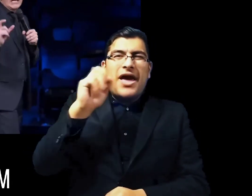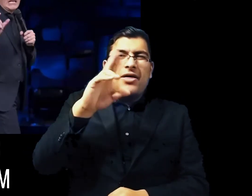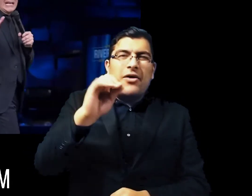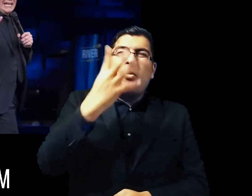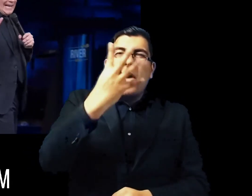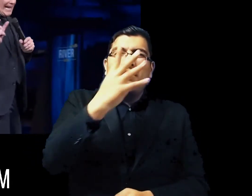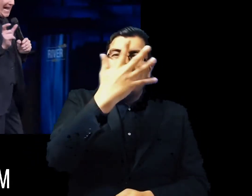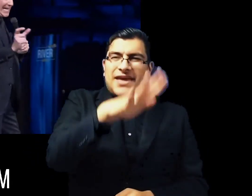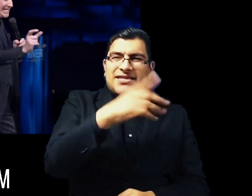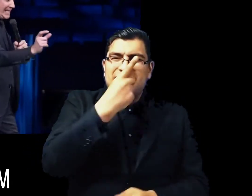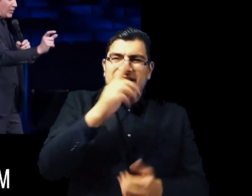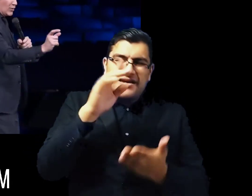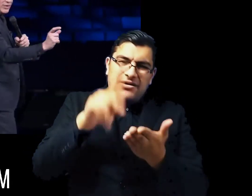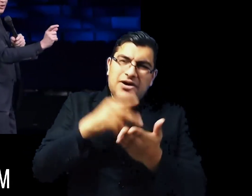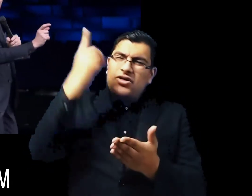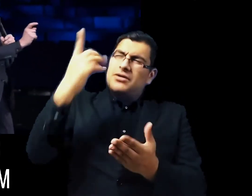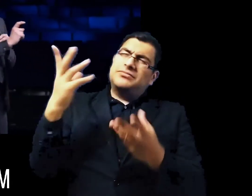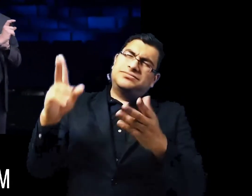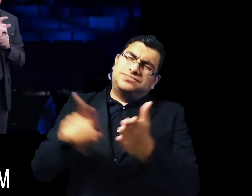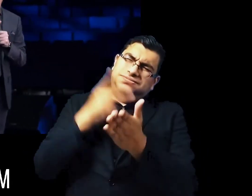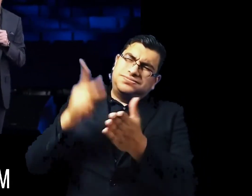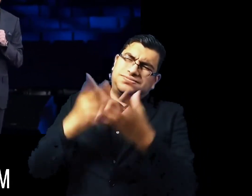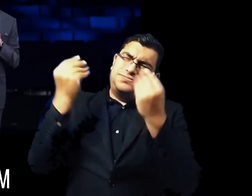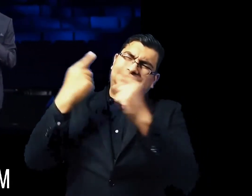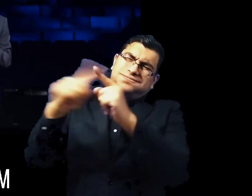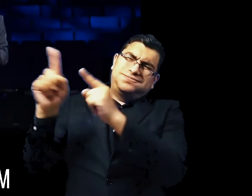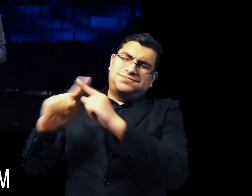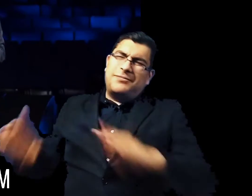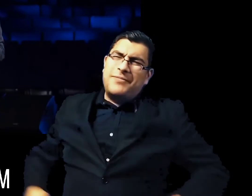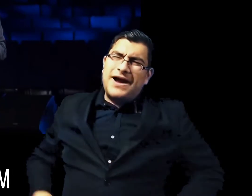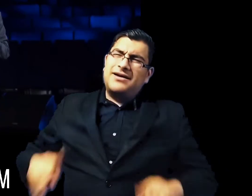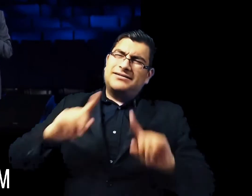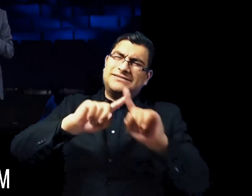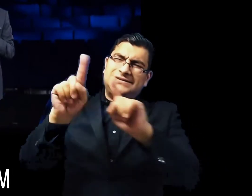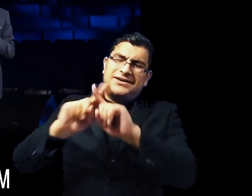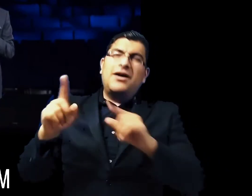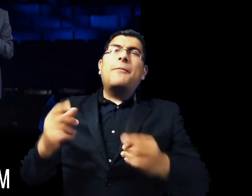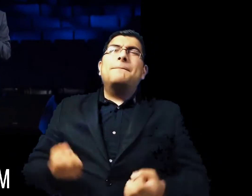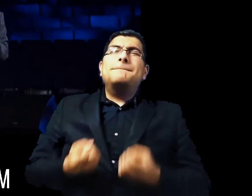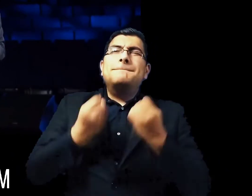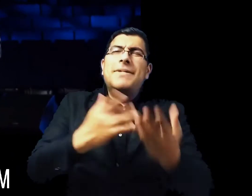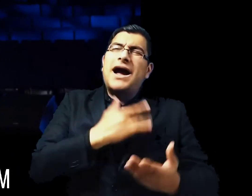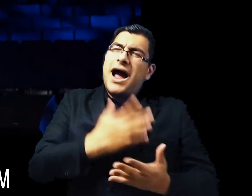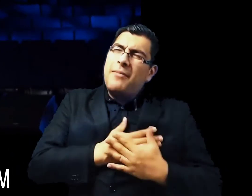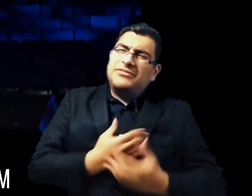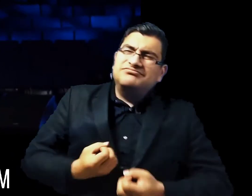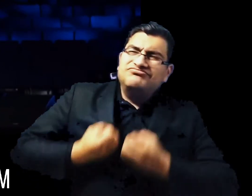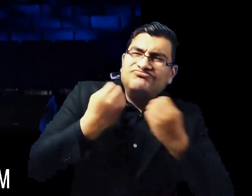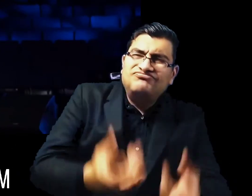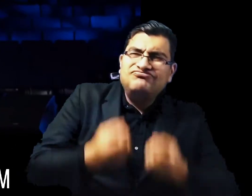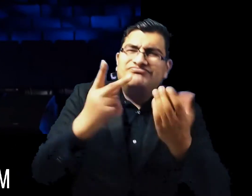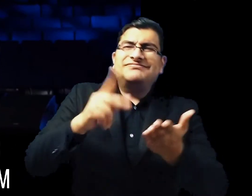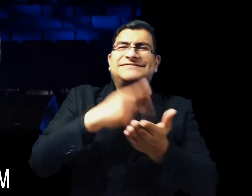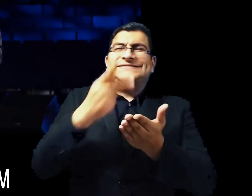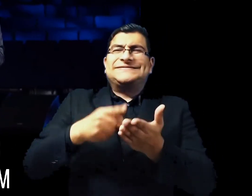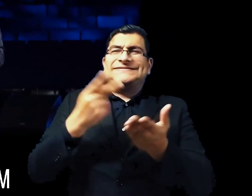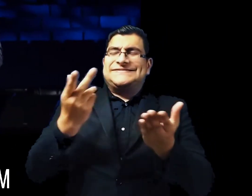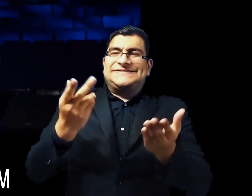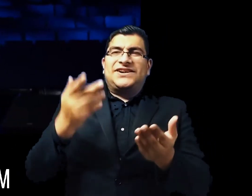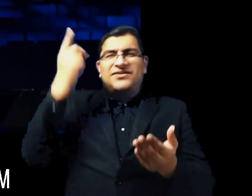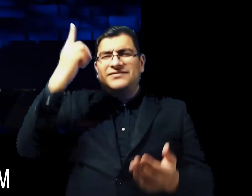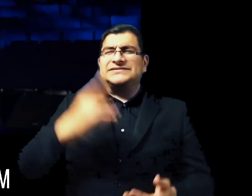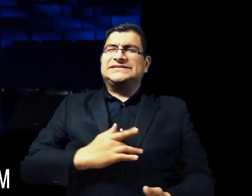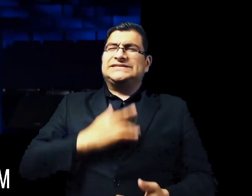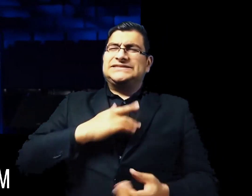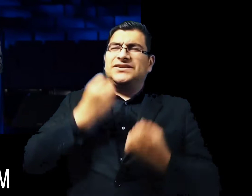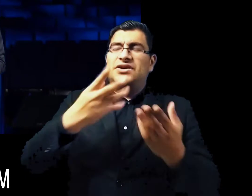la frase, la gracia de Dios en todas sus maneras. El apóstol Juan dijo que Jesús vino a